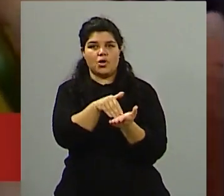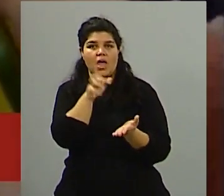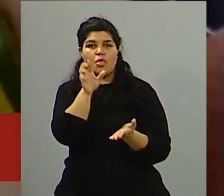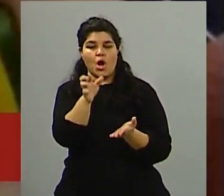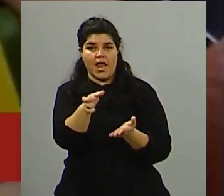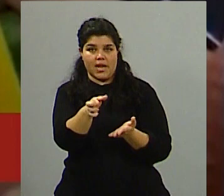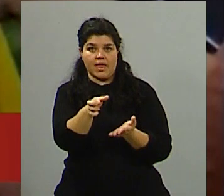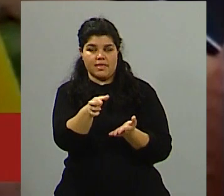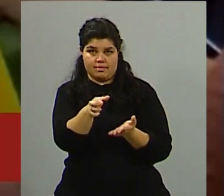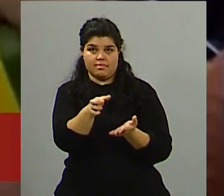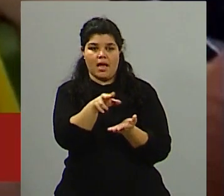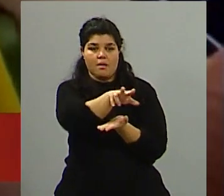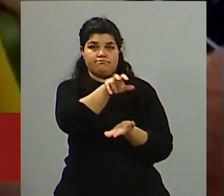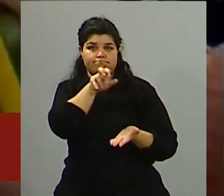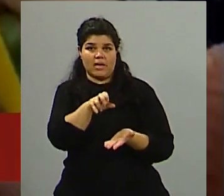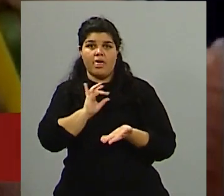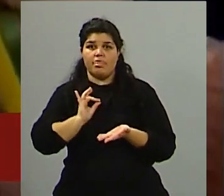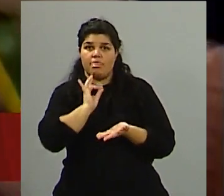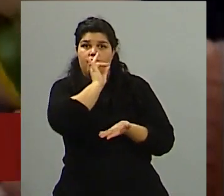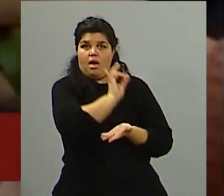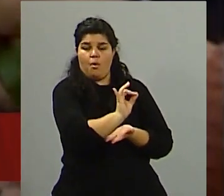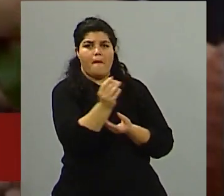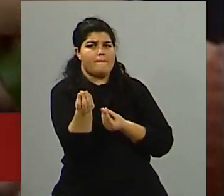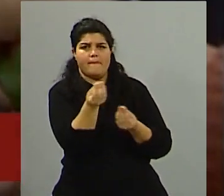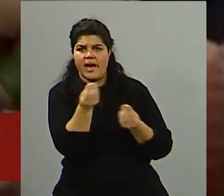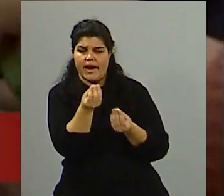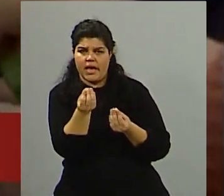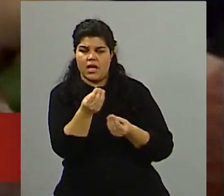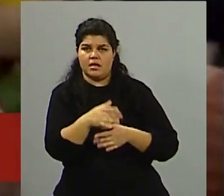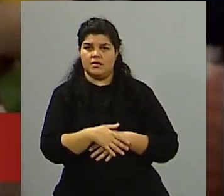para financiar la salida de lo que